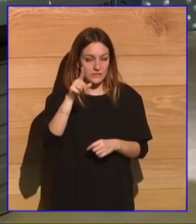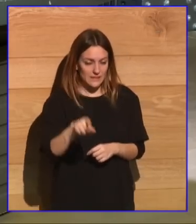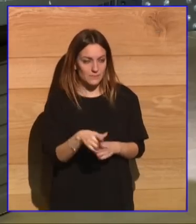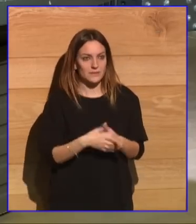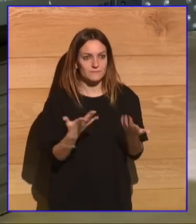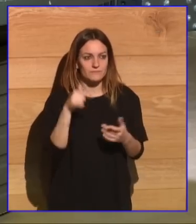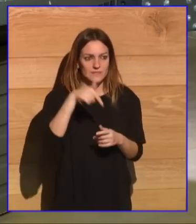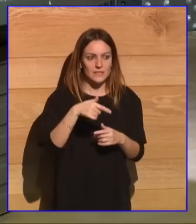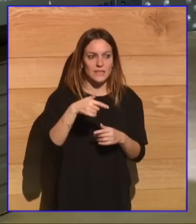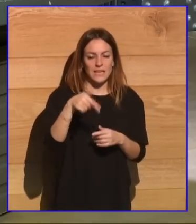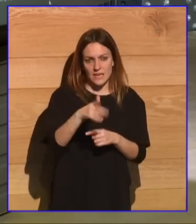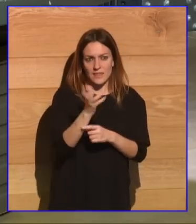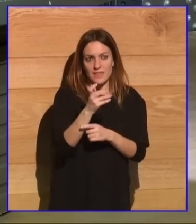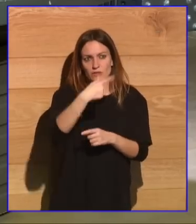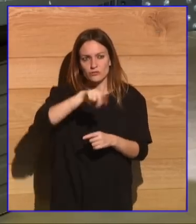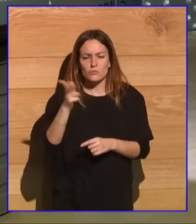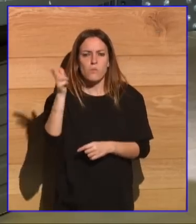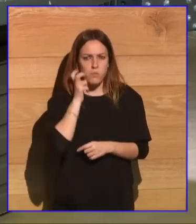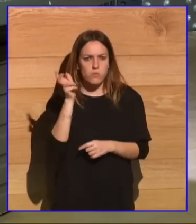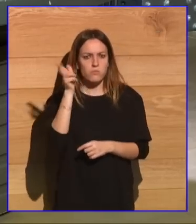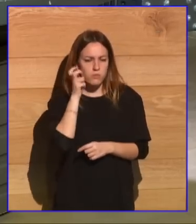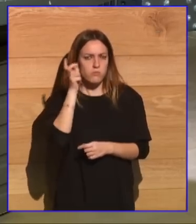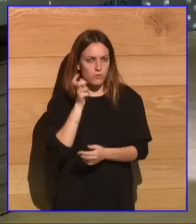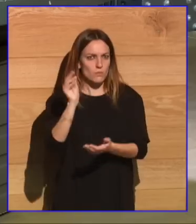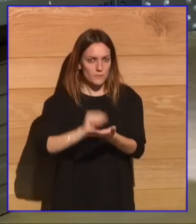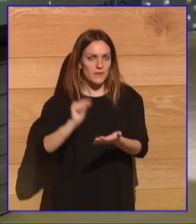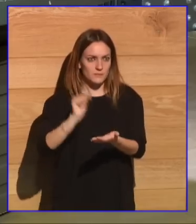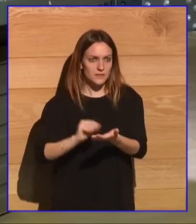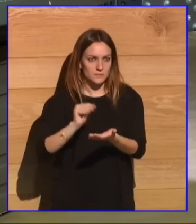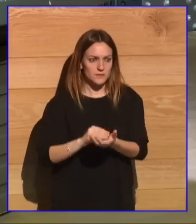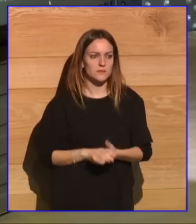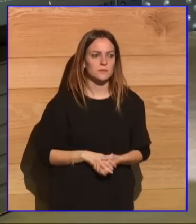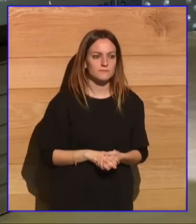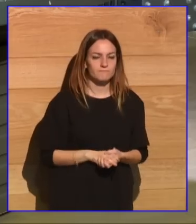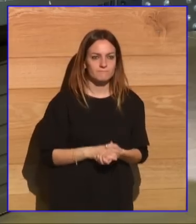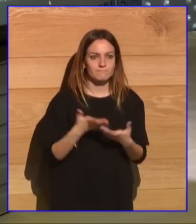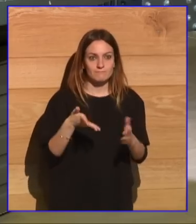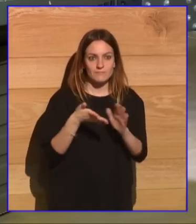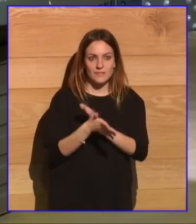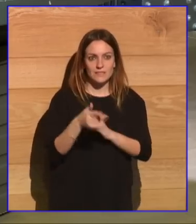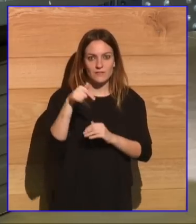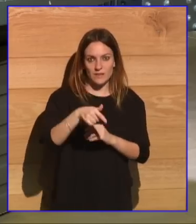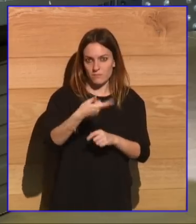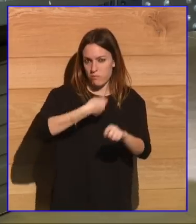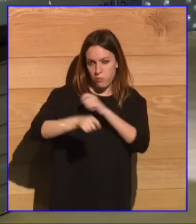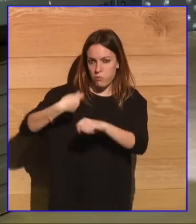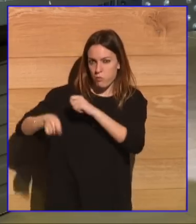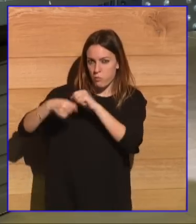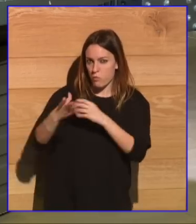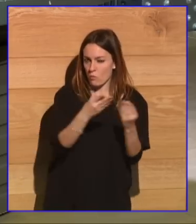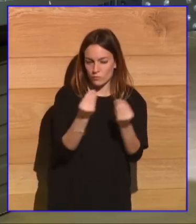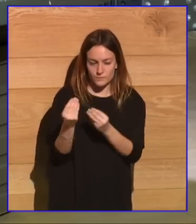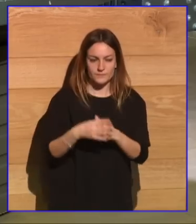hemos escuchado literalmente centenares de veces por mil razones, y debe ser uno de los vinilos más vendidos jamás, etcétera,